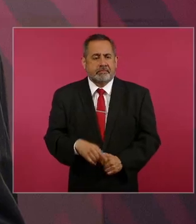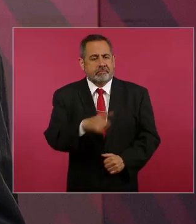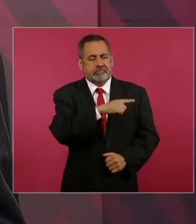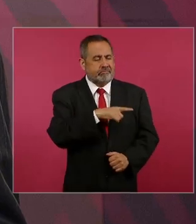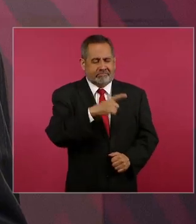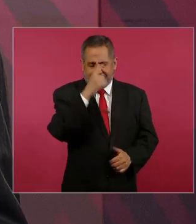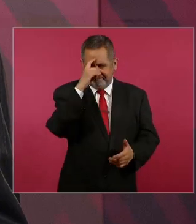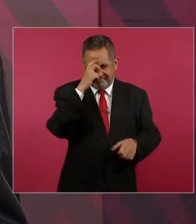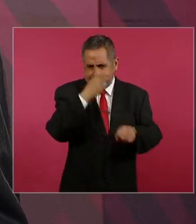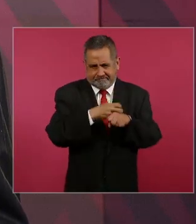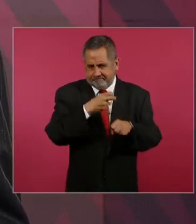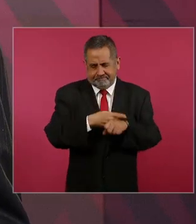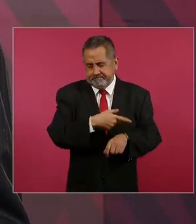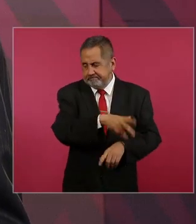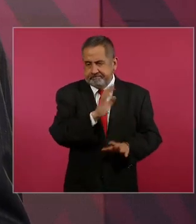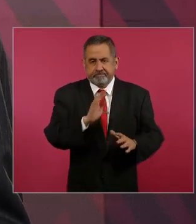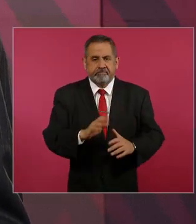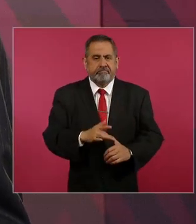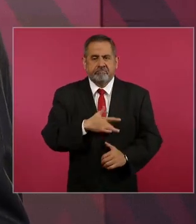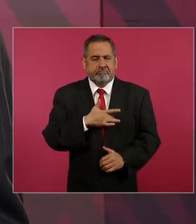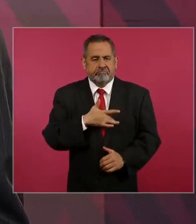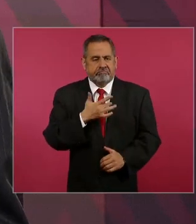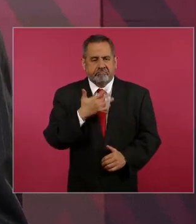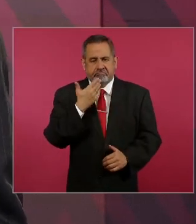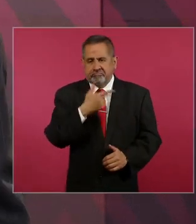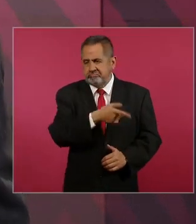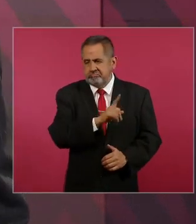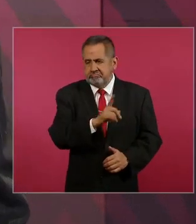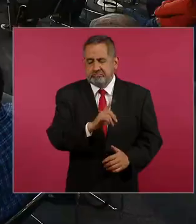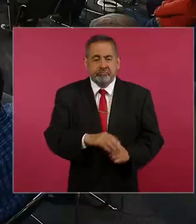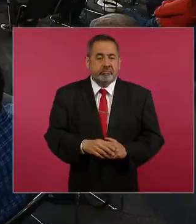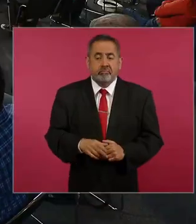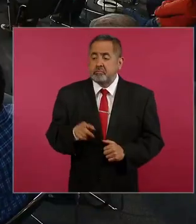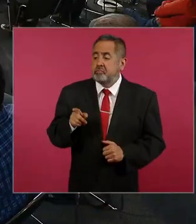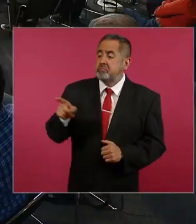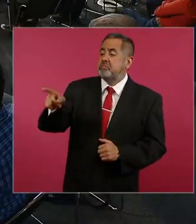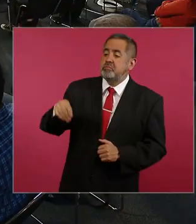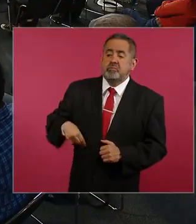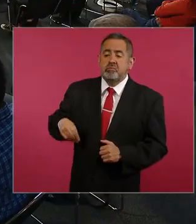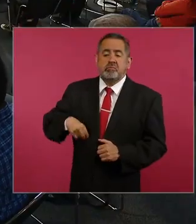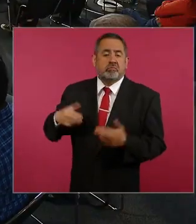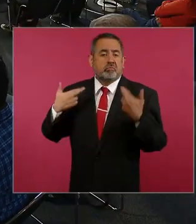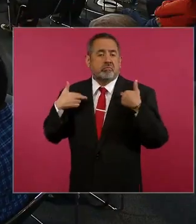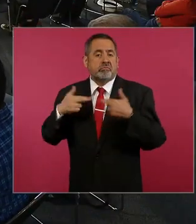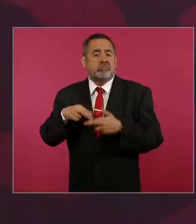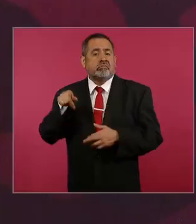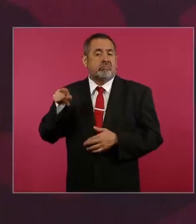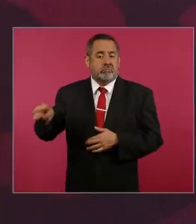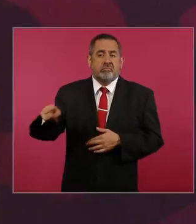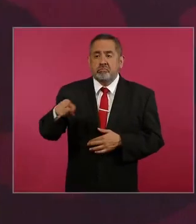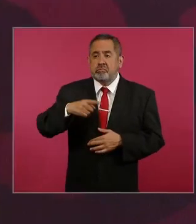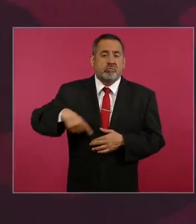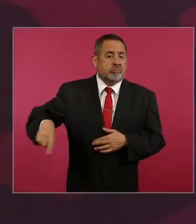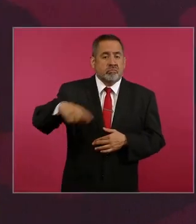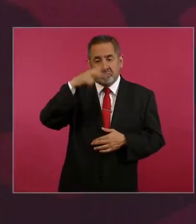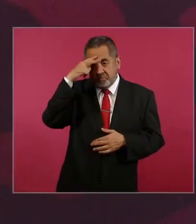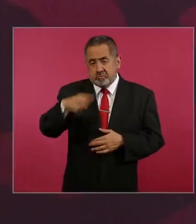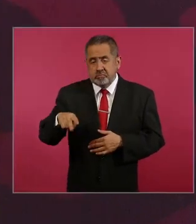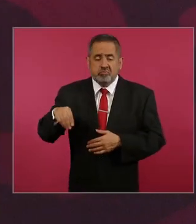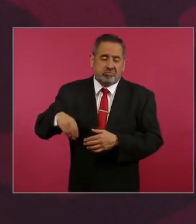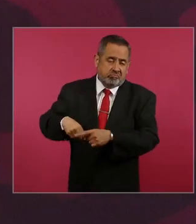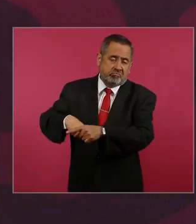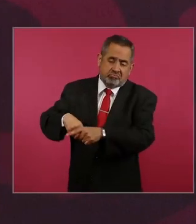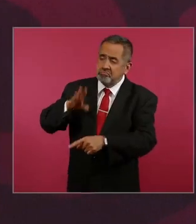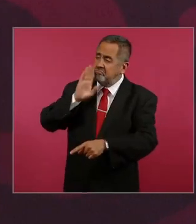insensatos de que debido a los maestros es que estaba mal la educación en México